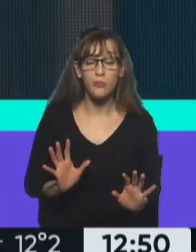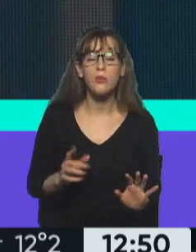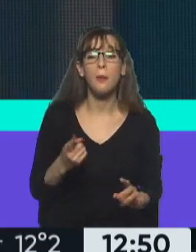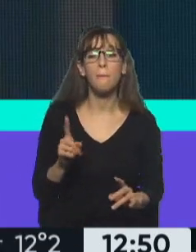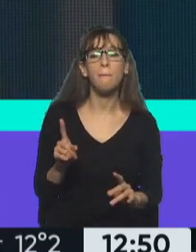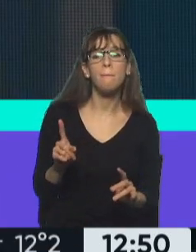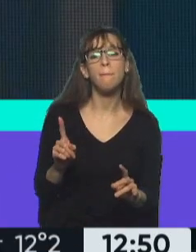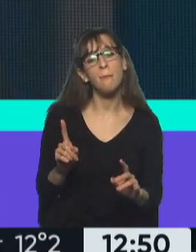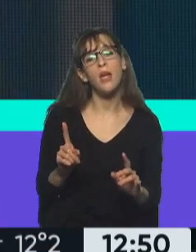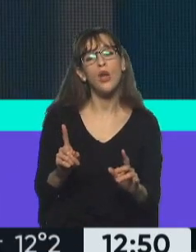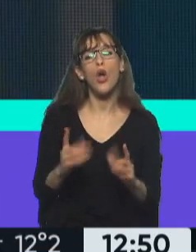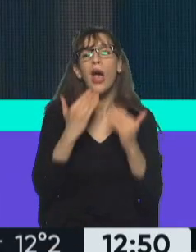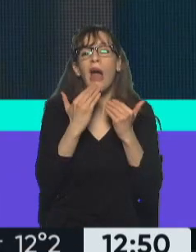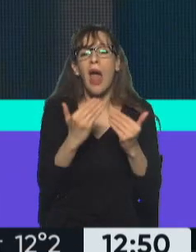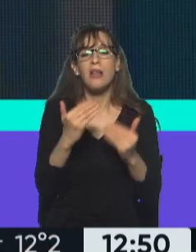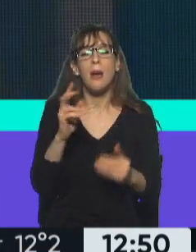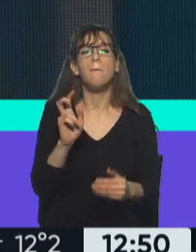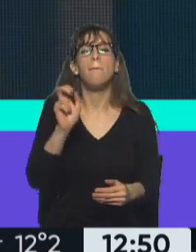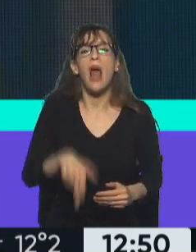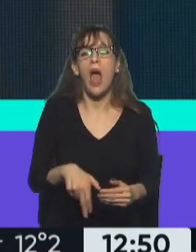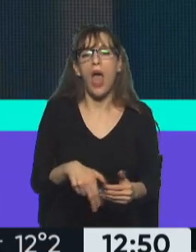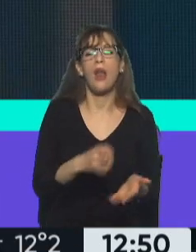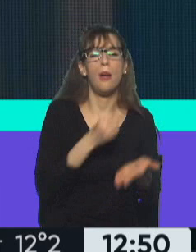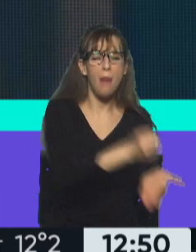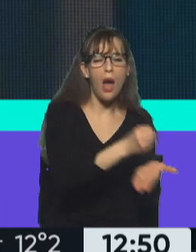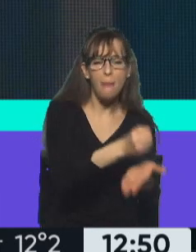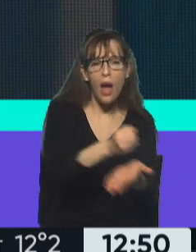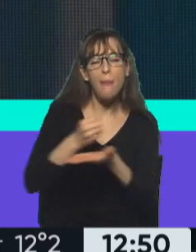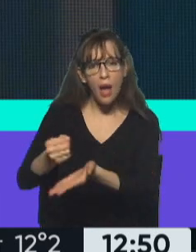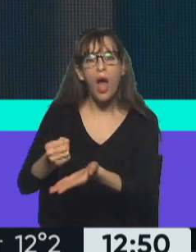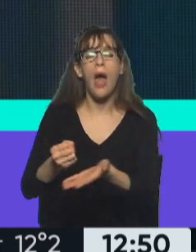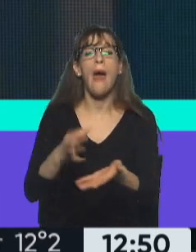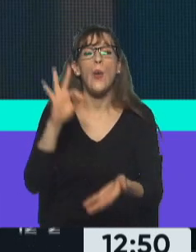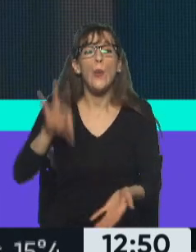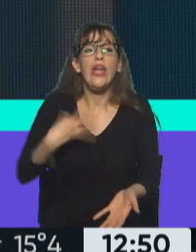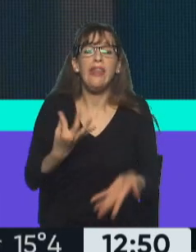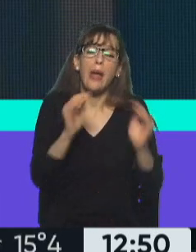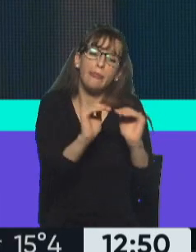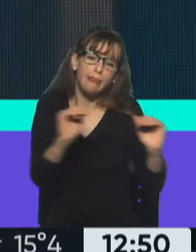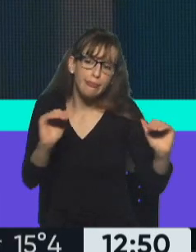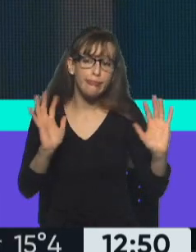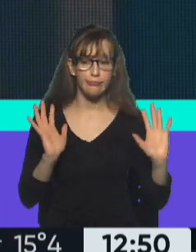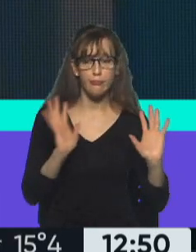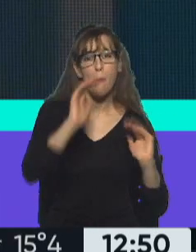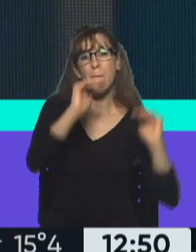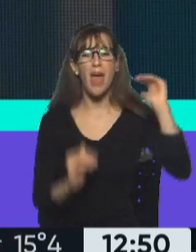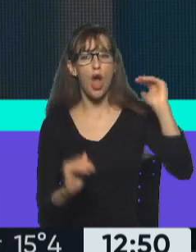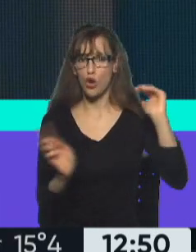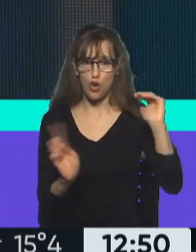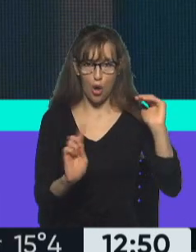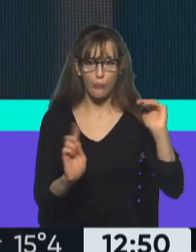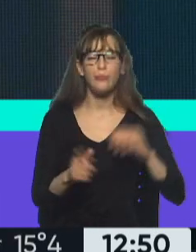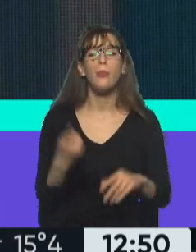merced a los planes del sistema no empeoró lo que siempre era la calidad de vida de la clase media y media-baja el aumento del mínimo no imponible de